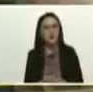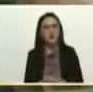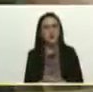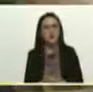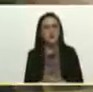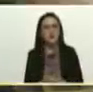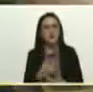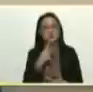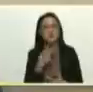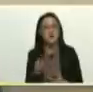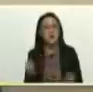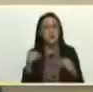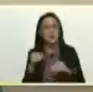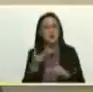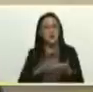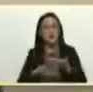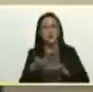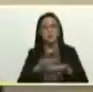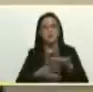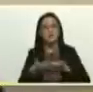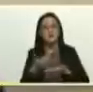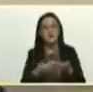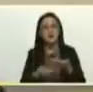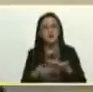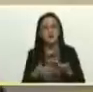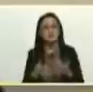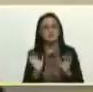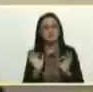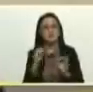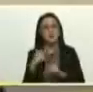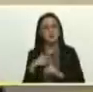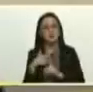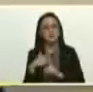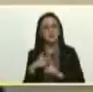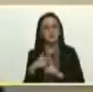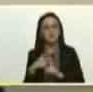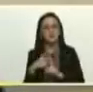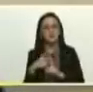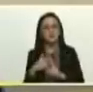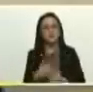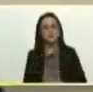el acuerdo comercial está a tiro.